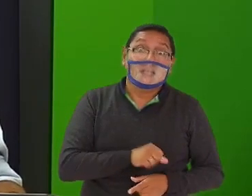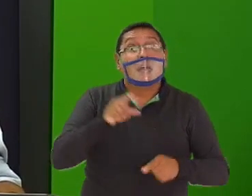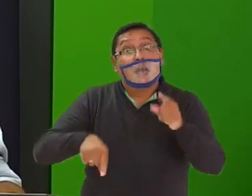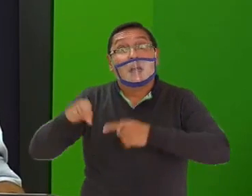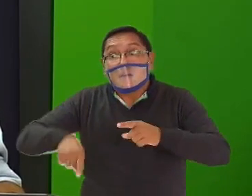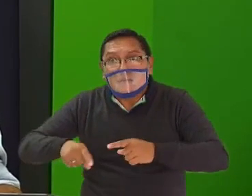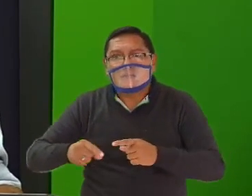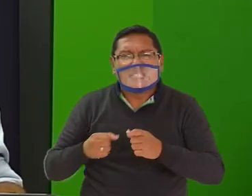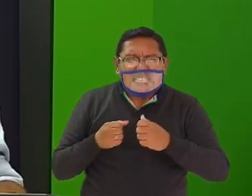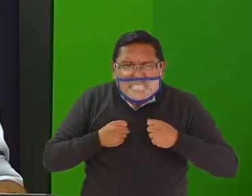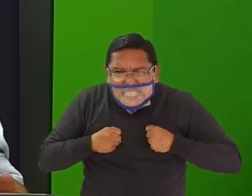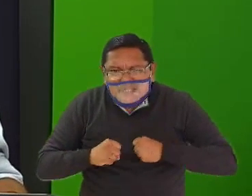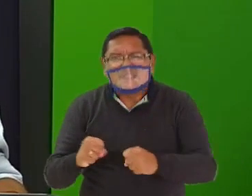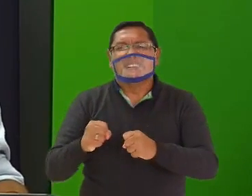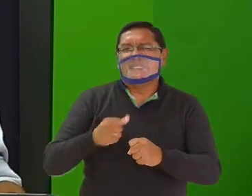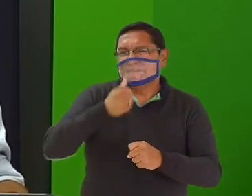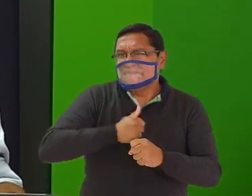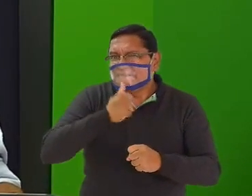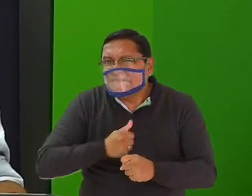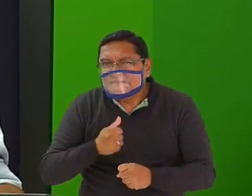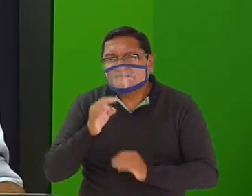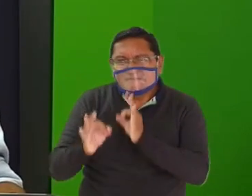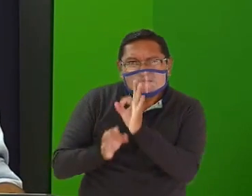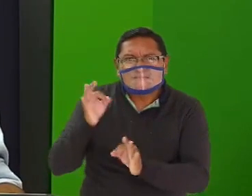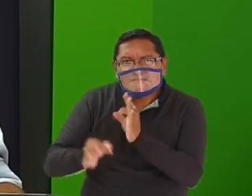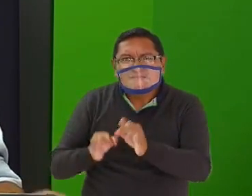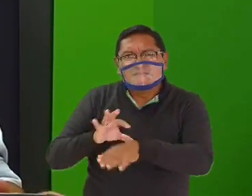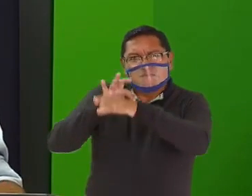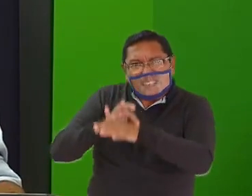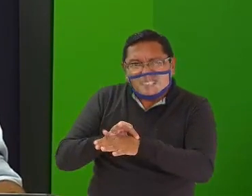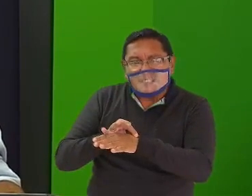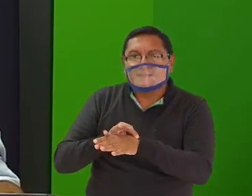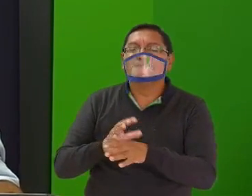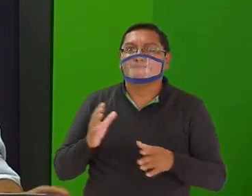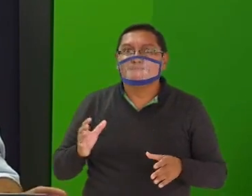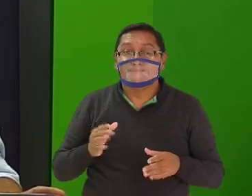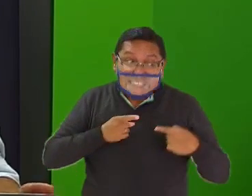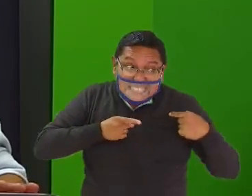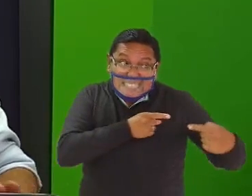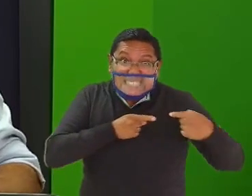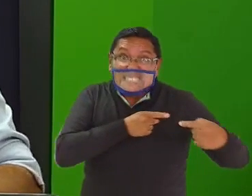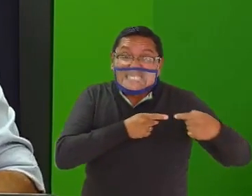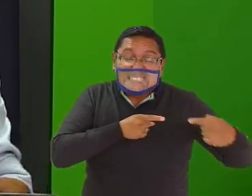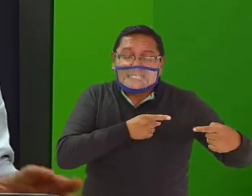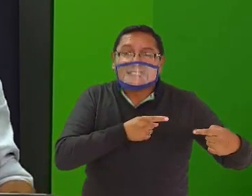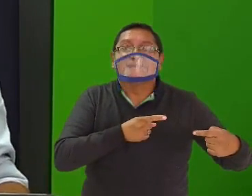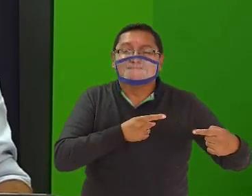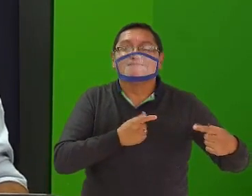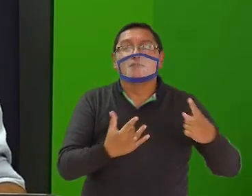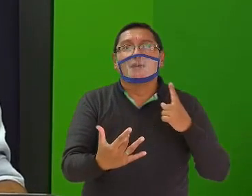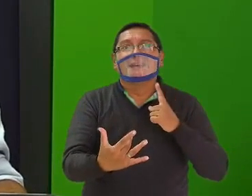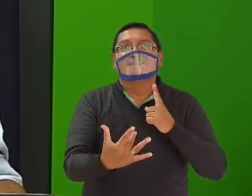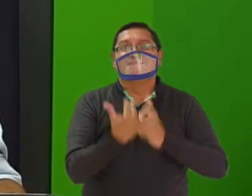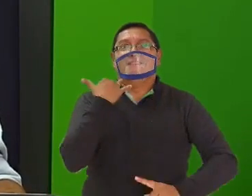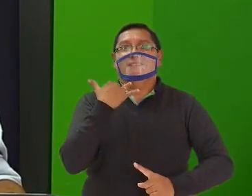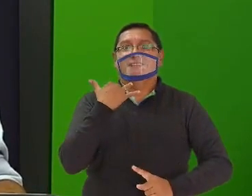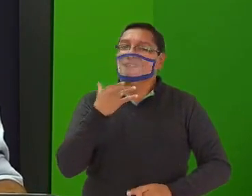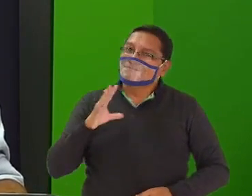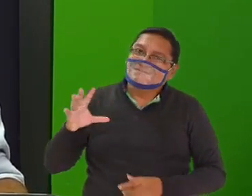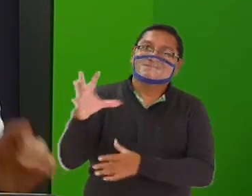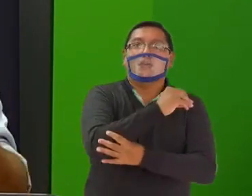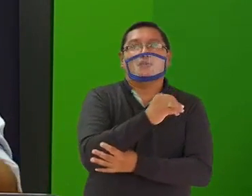con el cariño de su gente y el cuidado del personal médico. Esta lucha nos ha tocado a todos y todos debemos